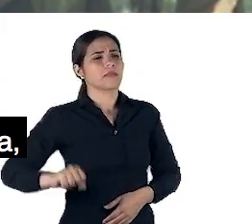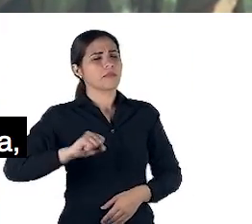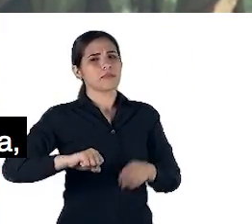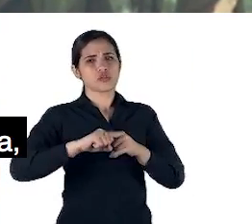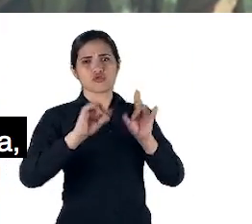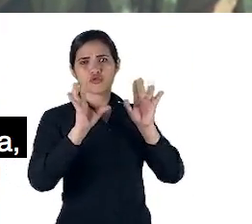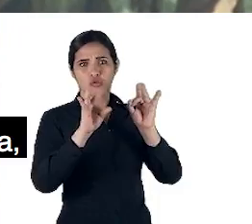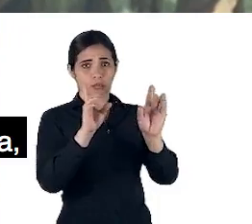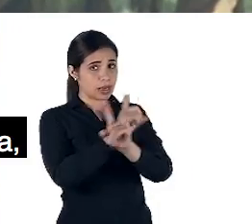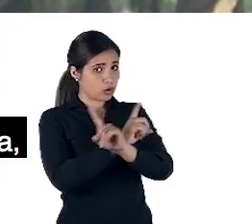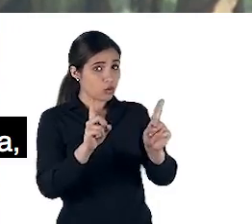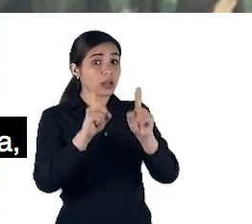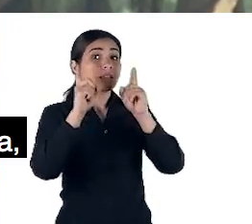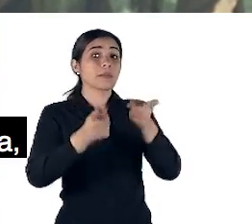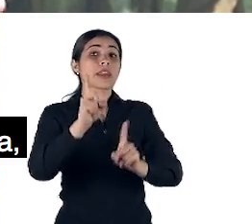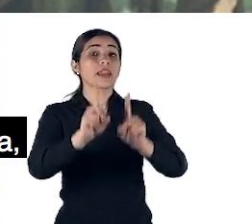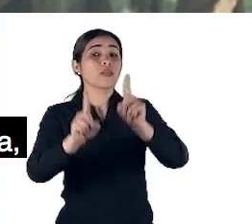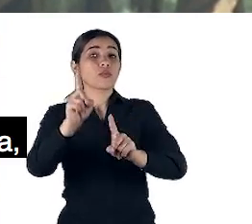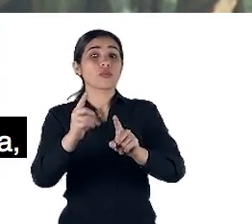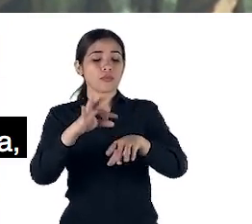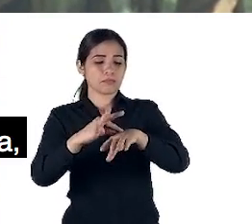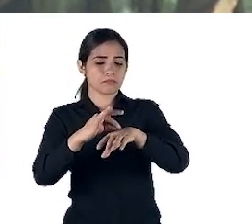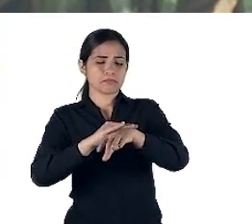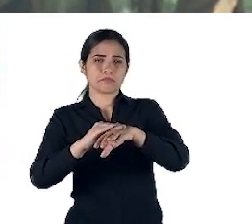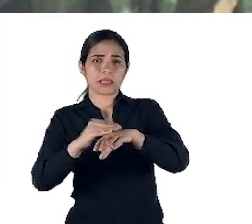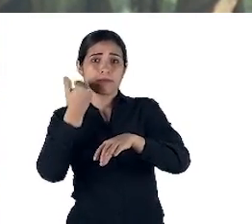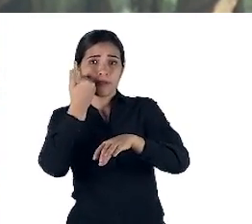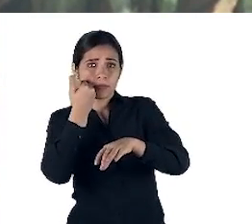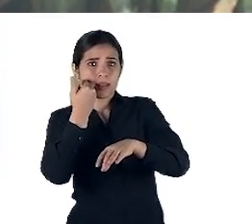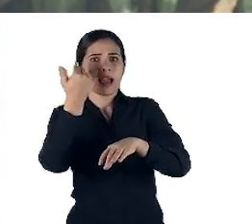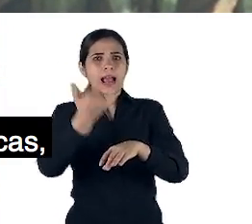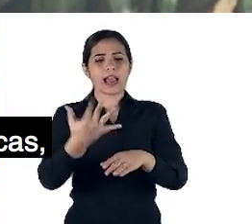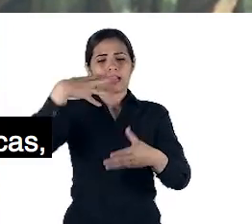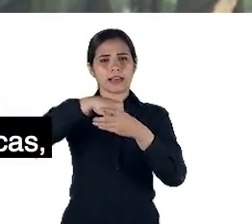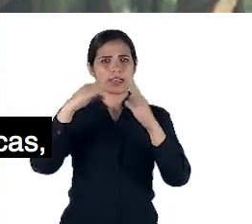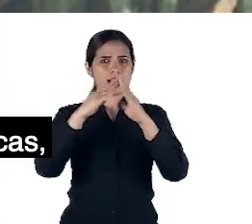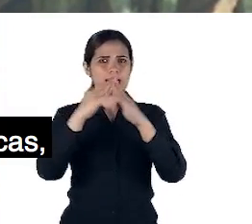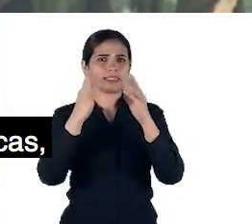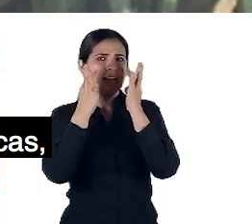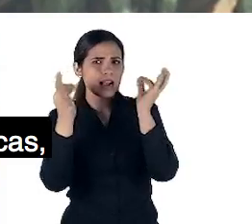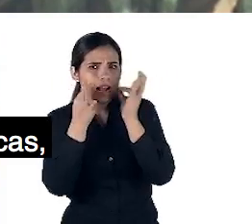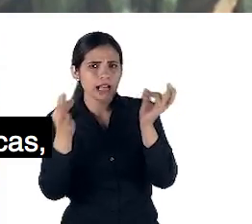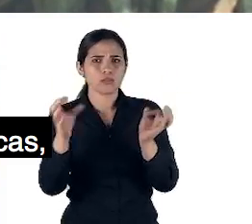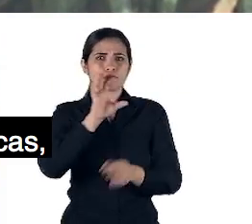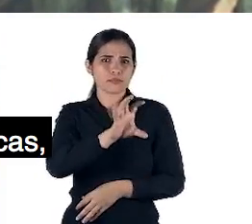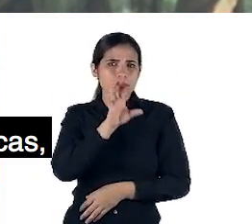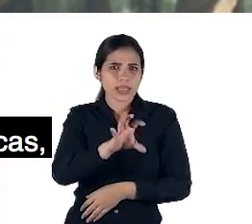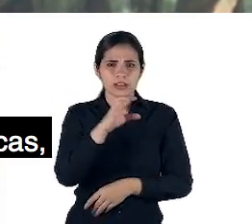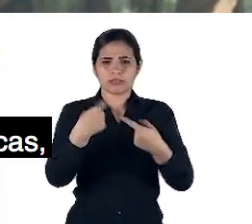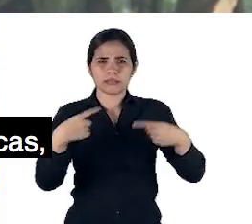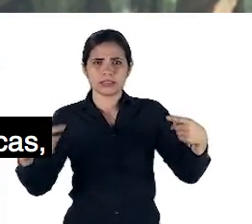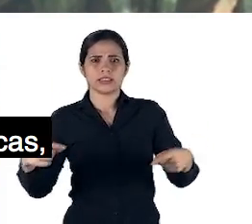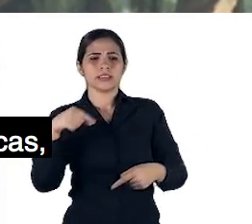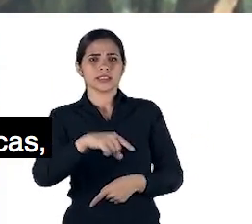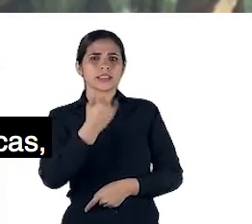piel. Tenemos perrito, tenemos gato, tenemos gallina, tenemos todo. Nuestro chico estornuda. Las